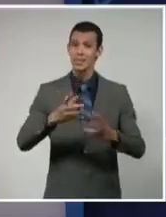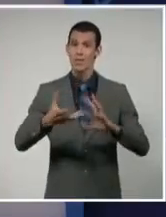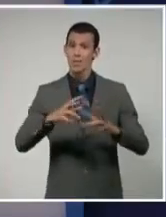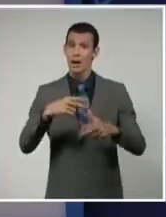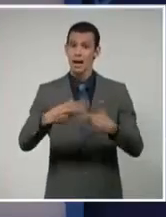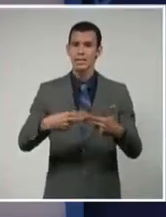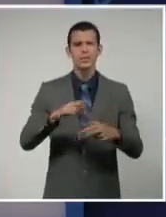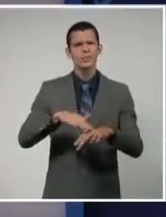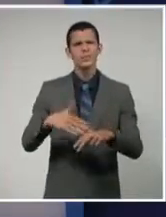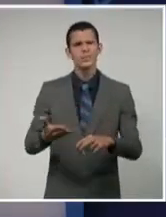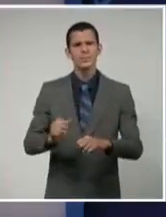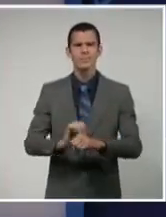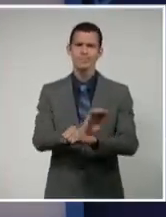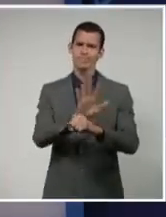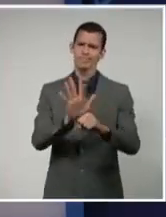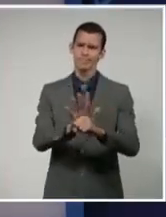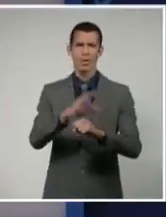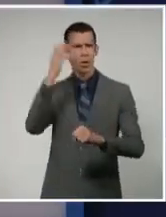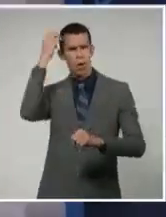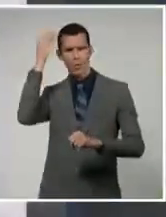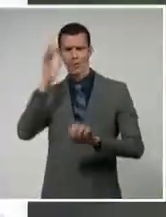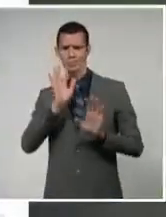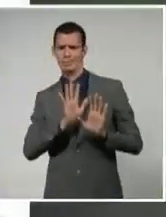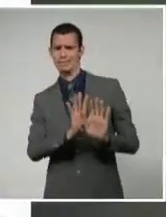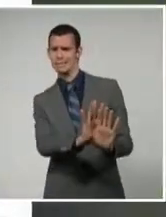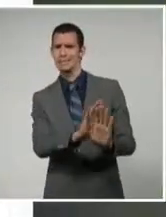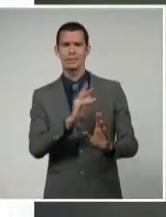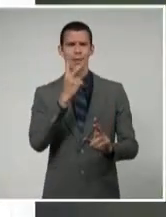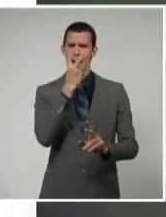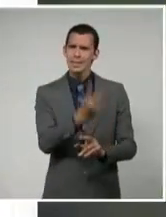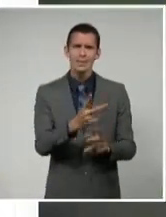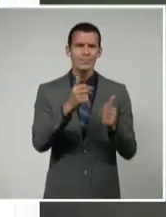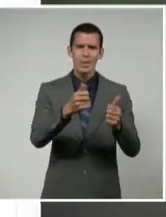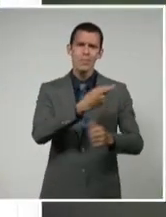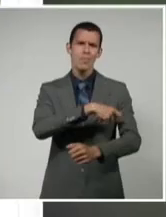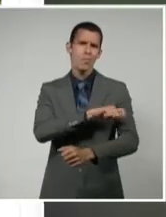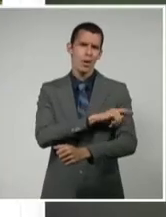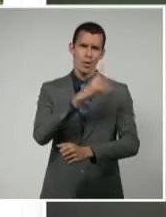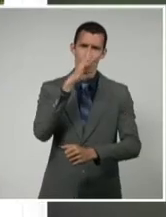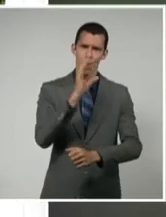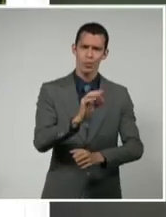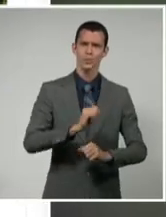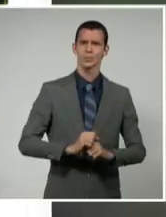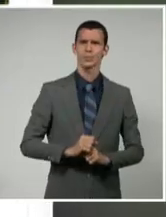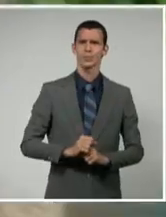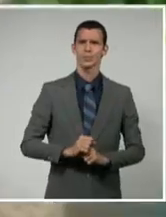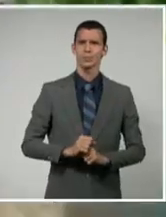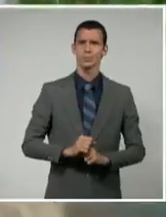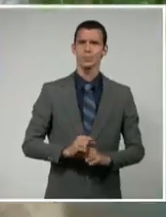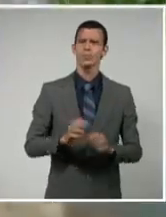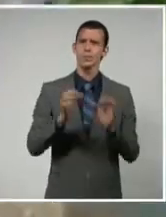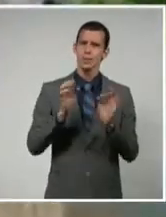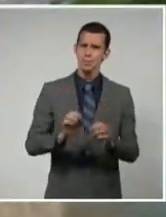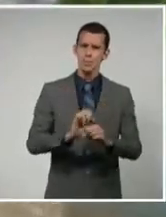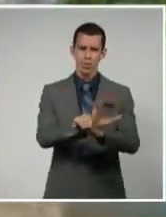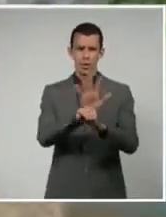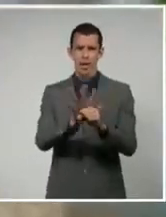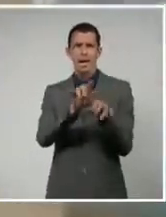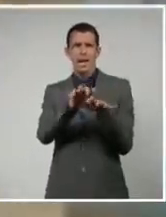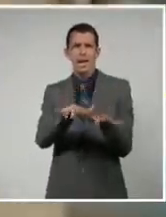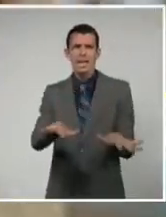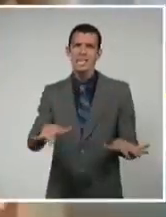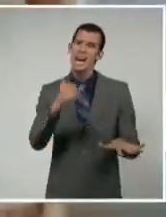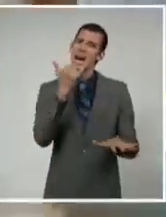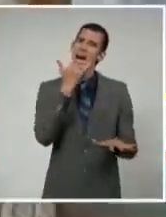y al abandono gubernamental. Una declaración de Casa de las Américas destaca que la llegada del virus a esos pueblos en aislamiento voluntario o